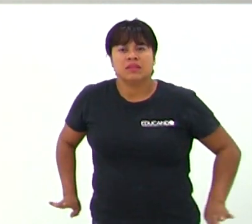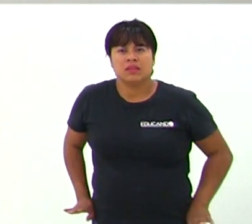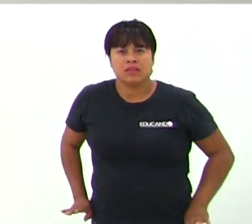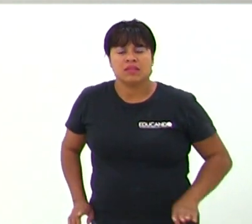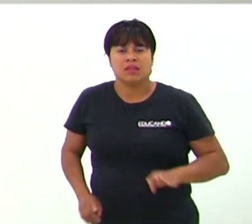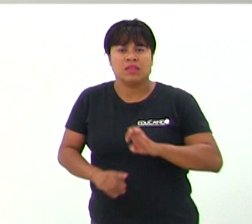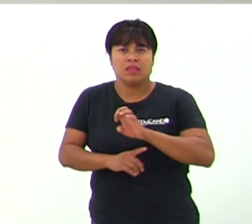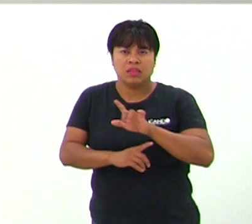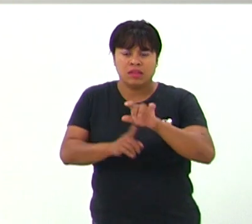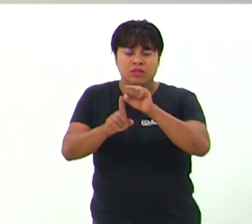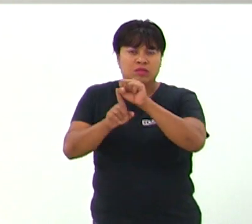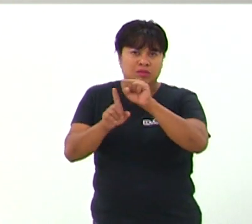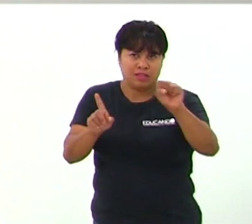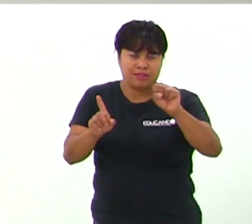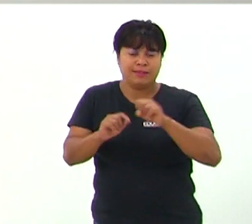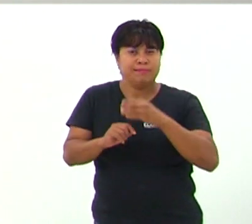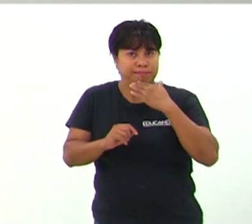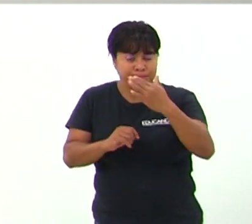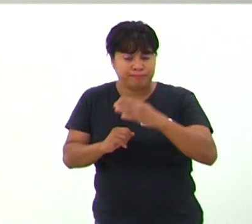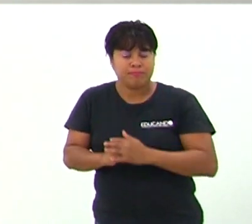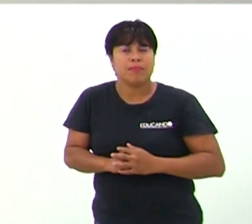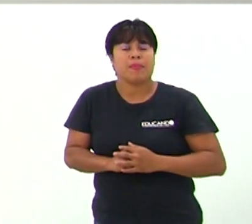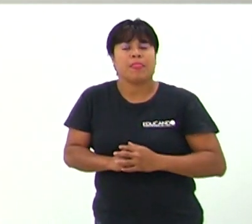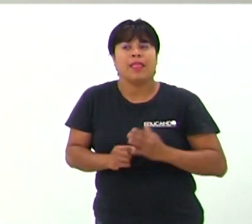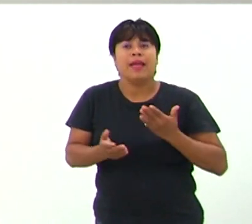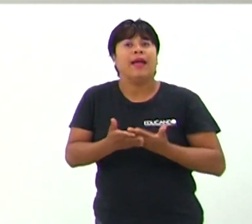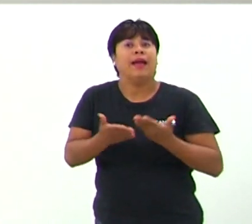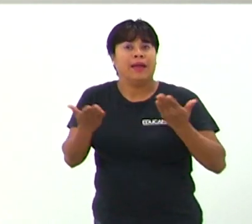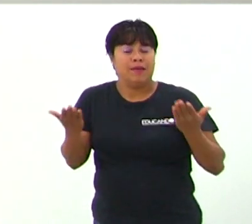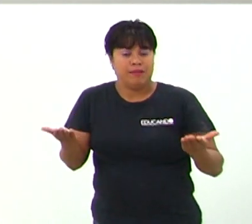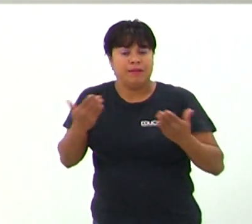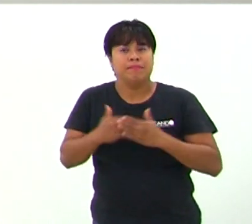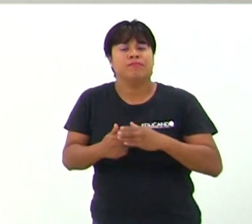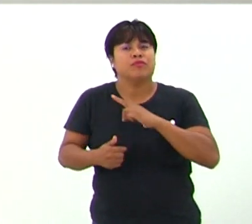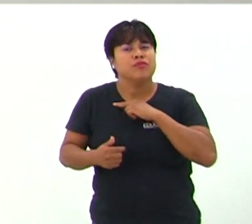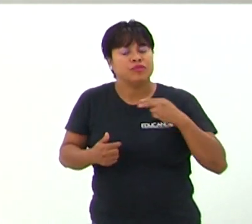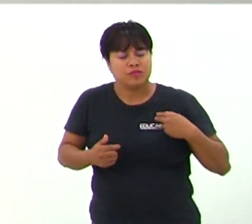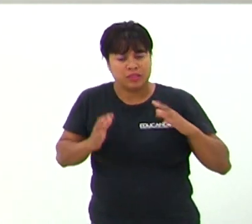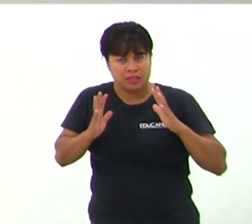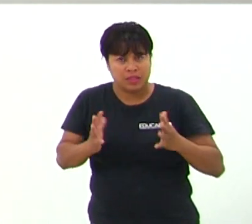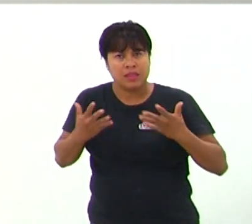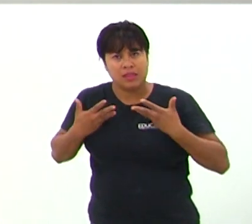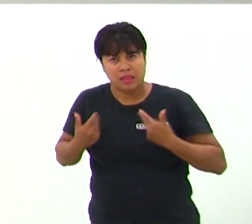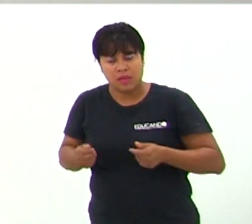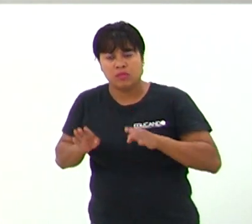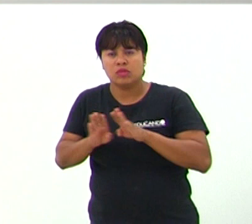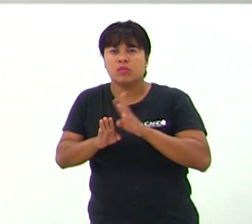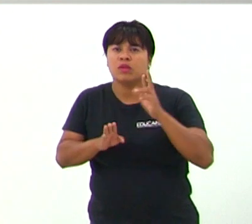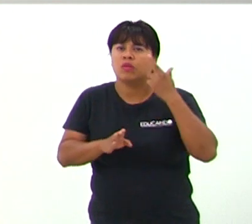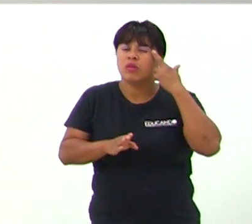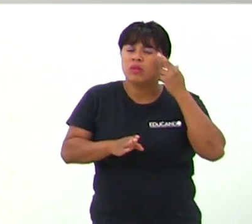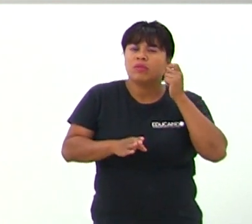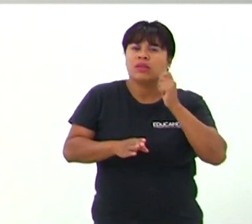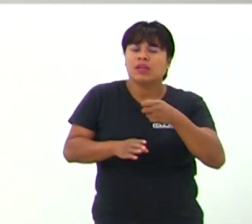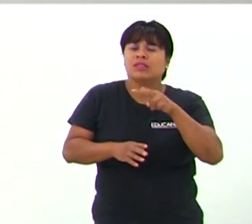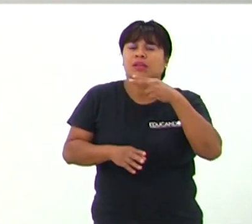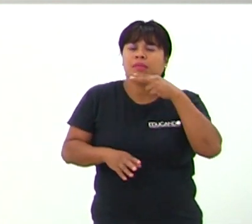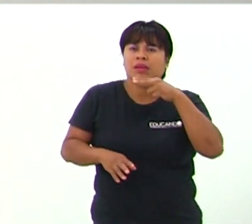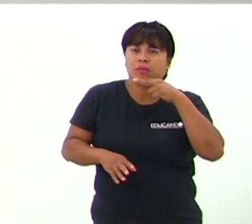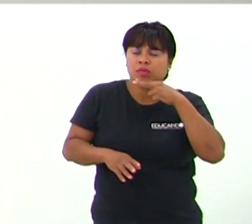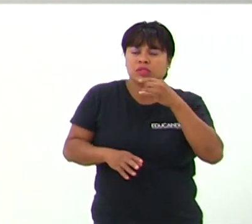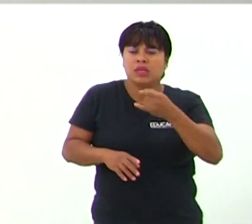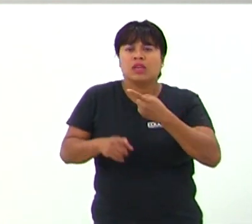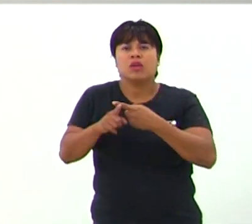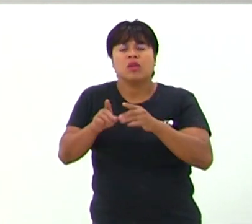del sujeto. ¿Bien? Ahora, ya comprendimos y recordamos lo que son los verbos